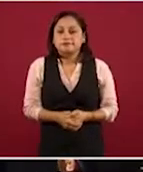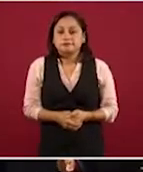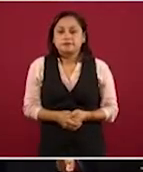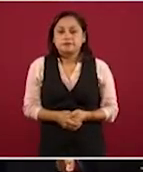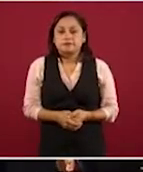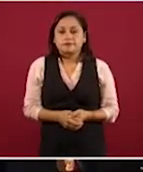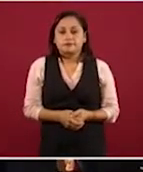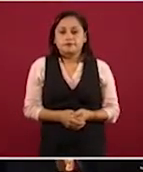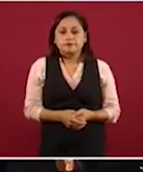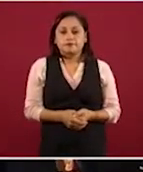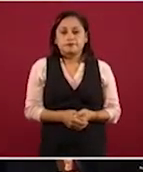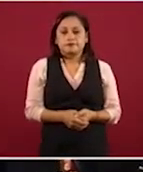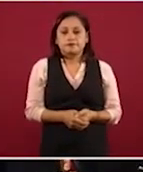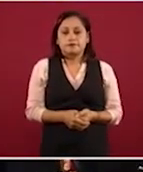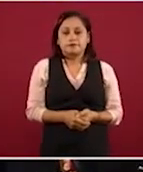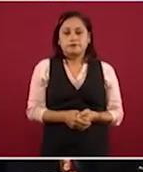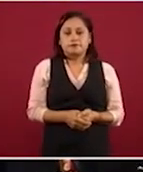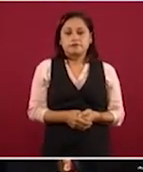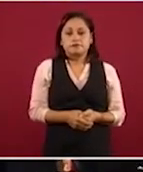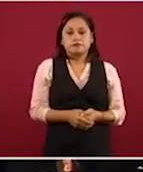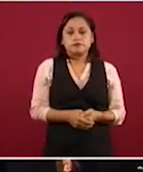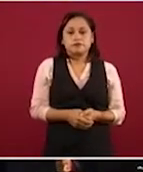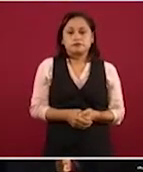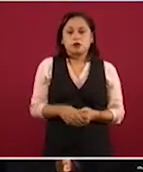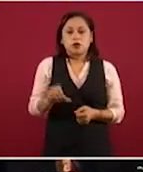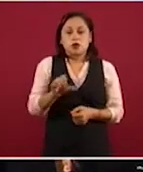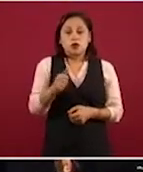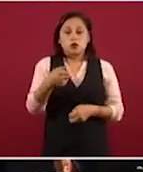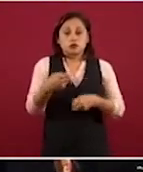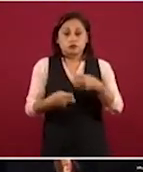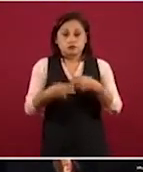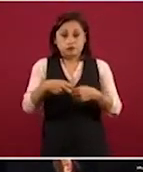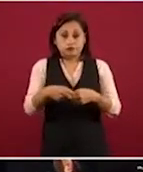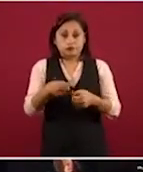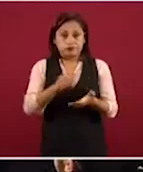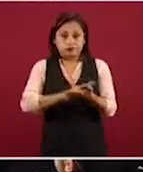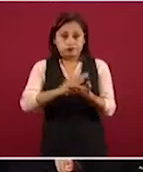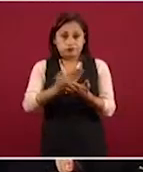También hay armas fabricadas con polímeros, el que sigue.